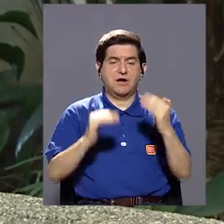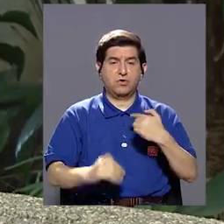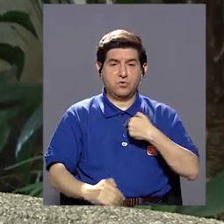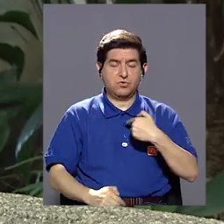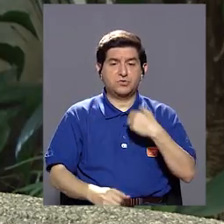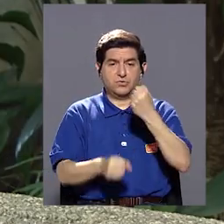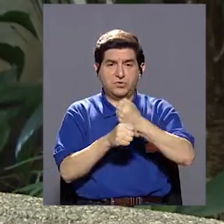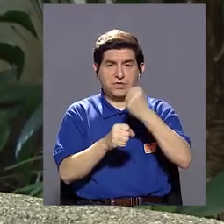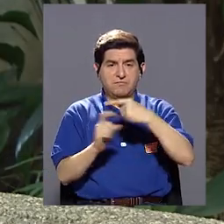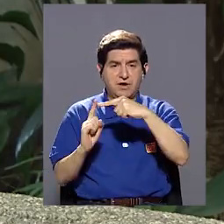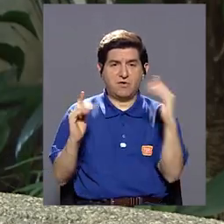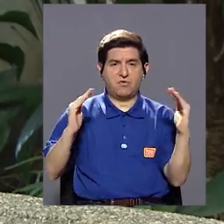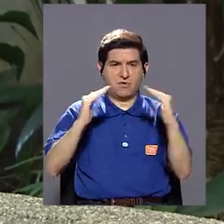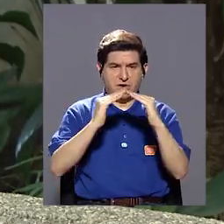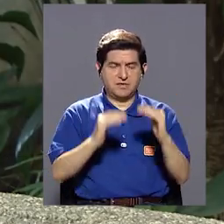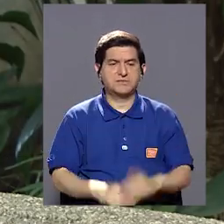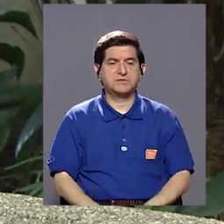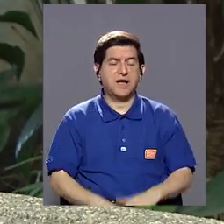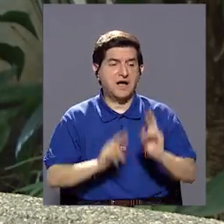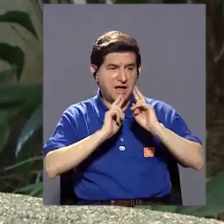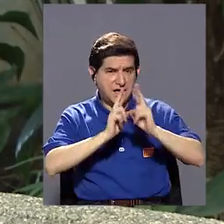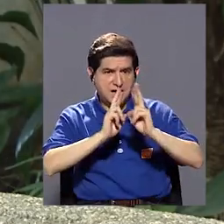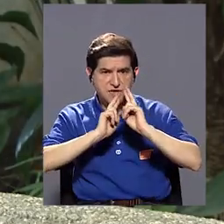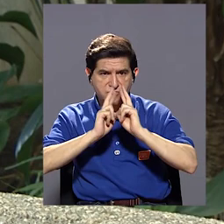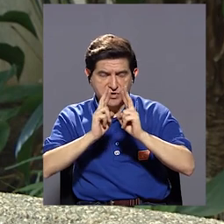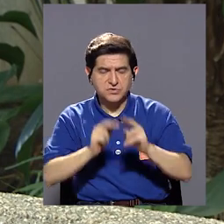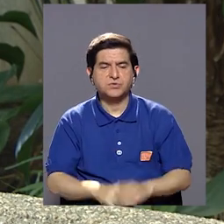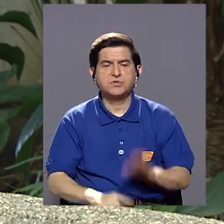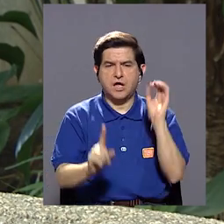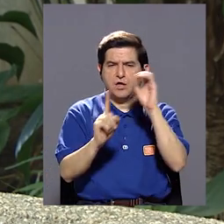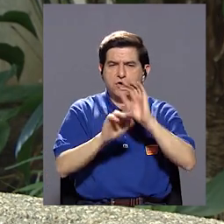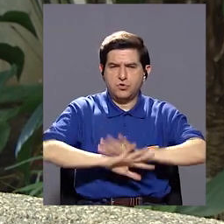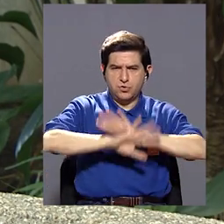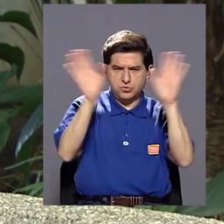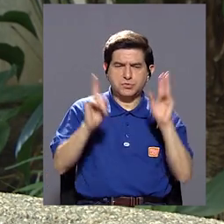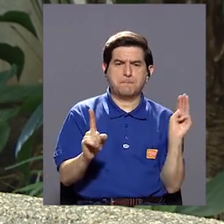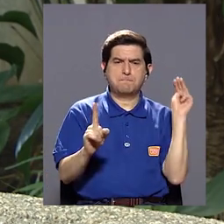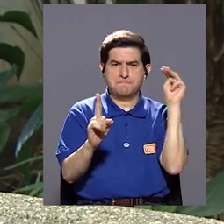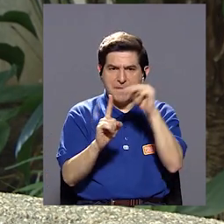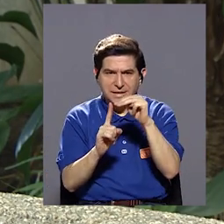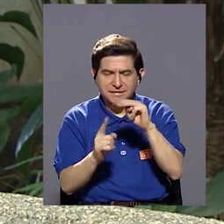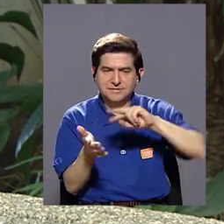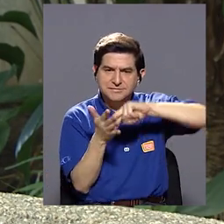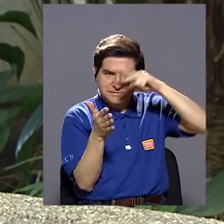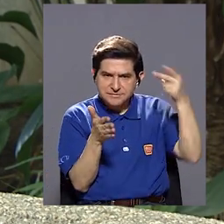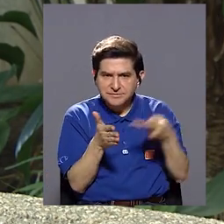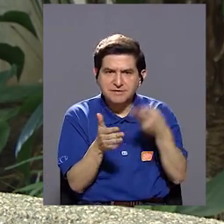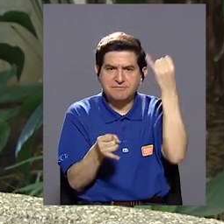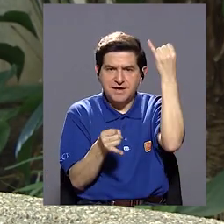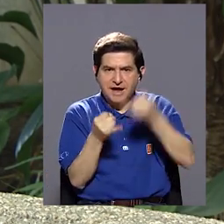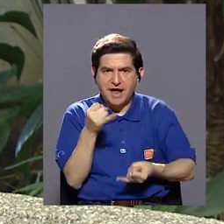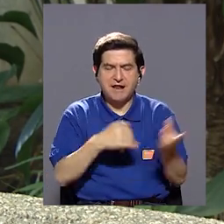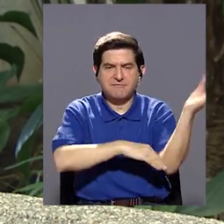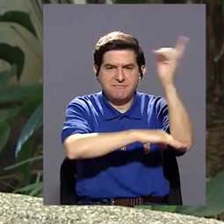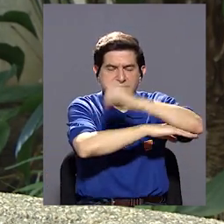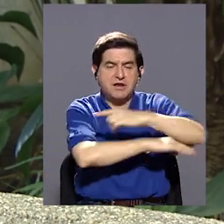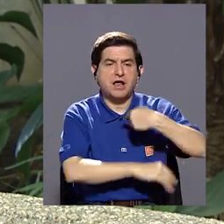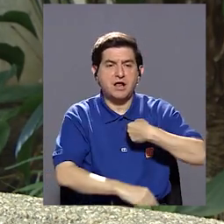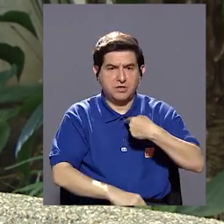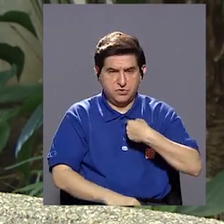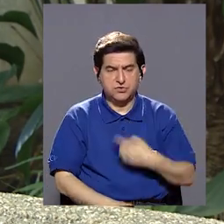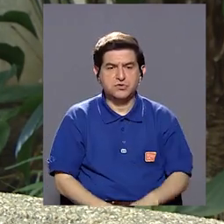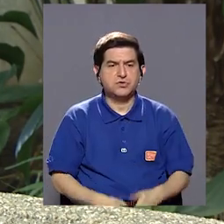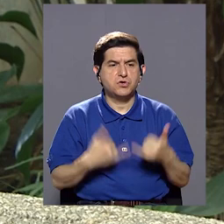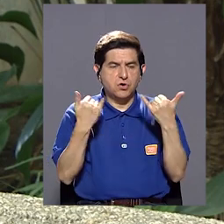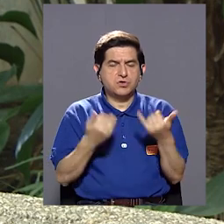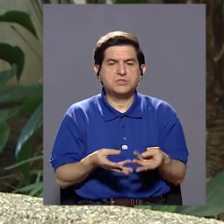teletrabajando, voy a tener trabajo por resultados, tengo objetivos claros, metas claras, y eso significa que al final del día yo